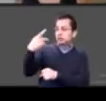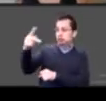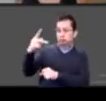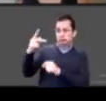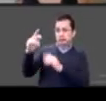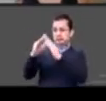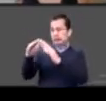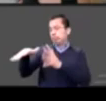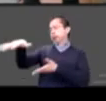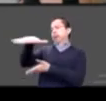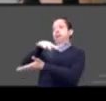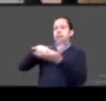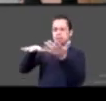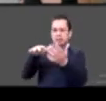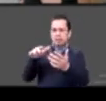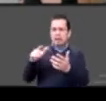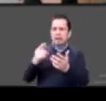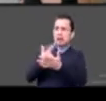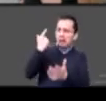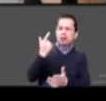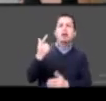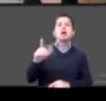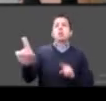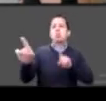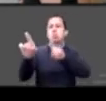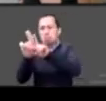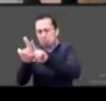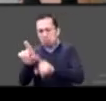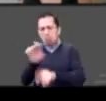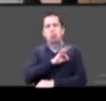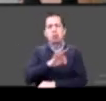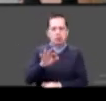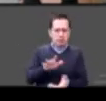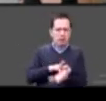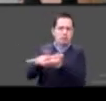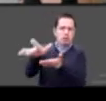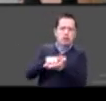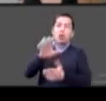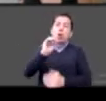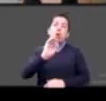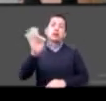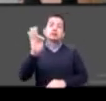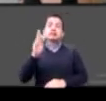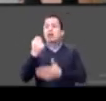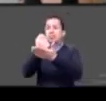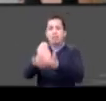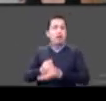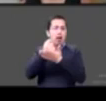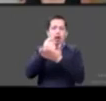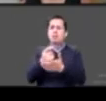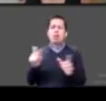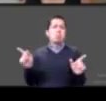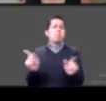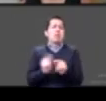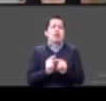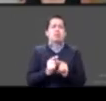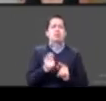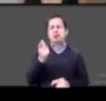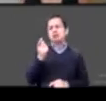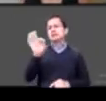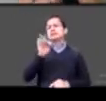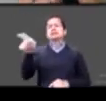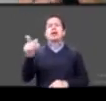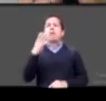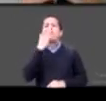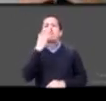emergencia, o simplemente una terapia breve, incluso si no se tiene algún tipo de violencia, pero